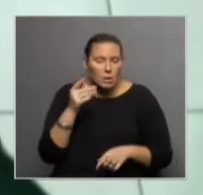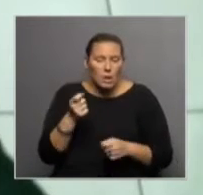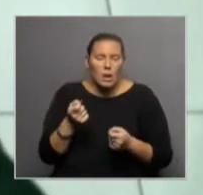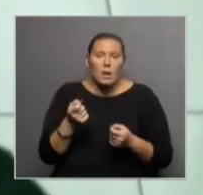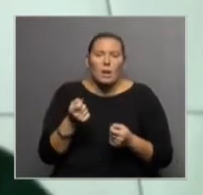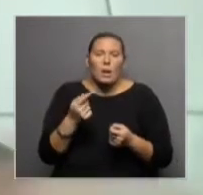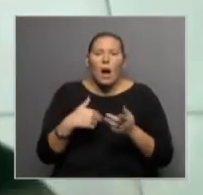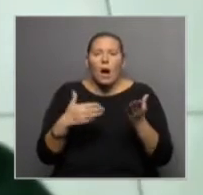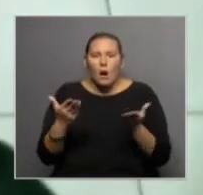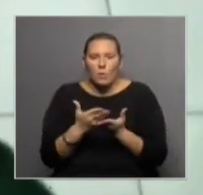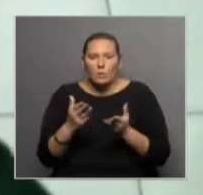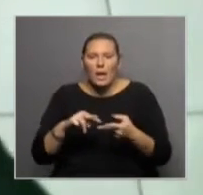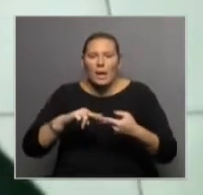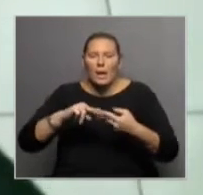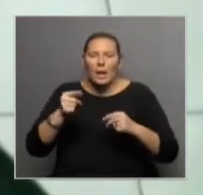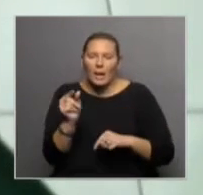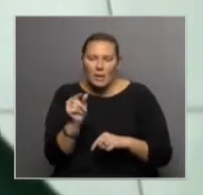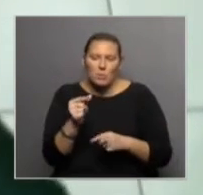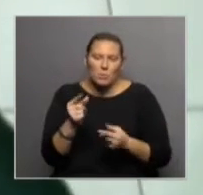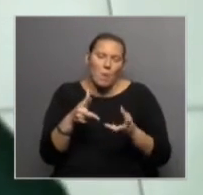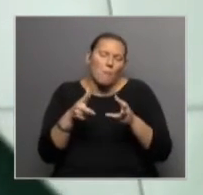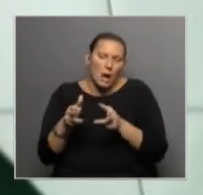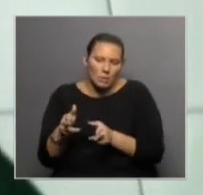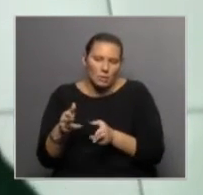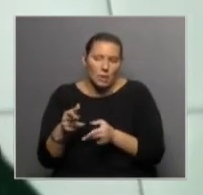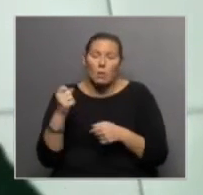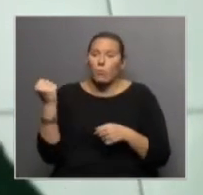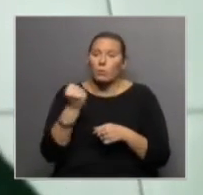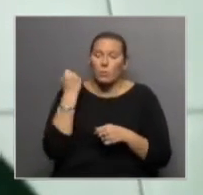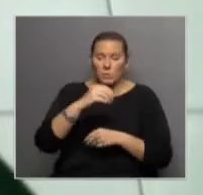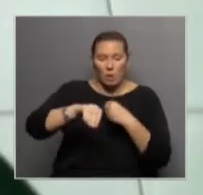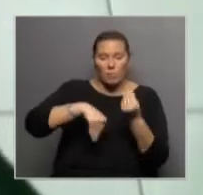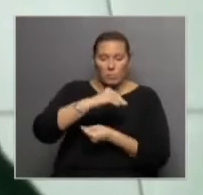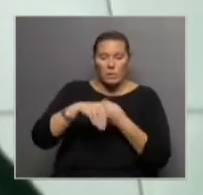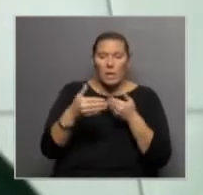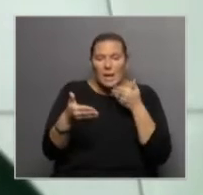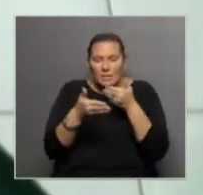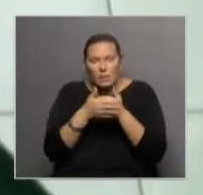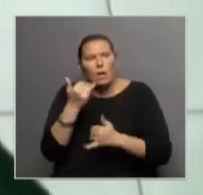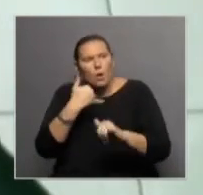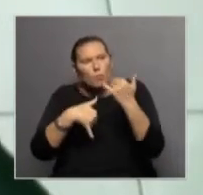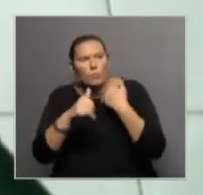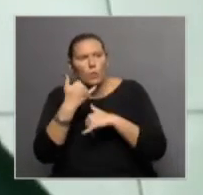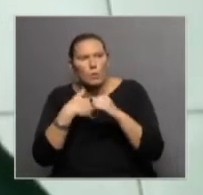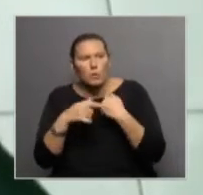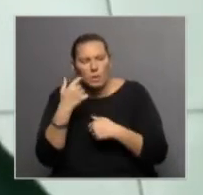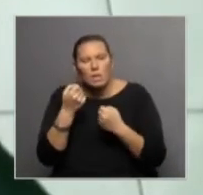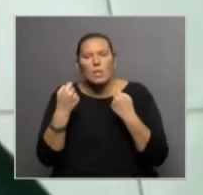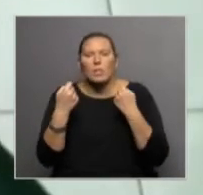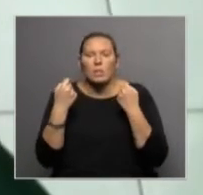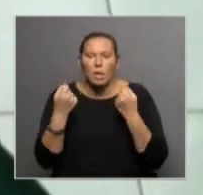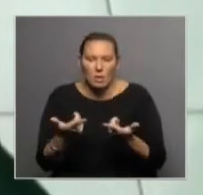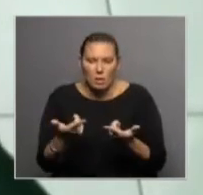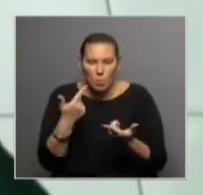más allá que la genética es una parte de este proceso, es fundamental que los familiares se acerquen, se informen y den sus muestras para